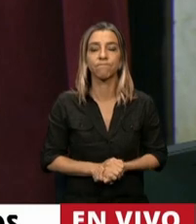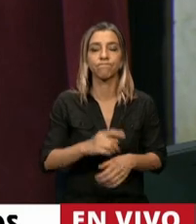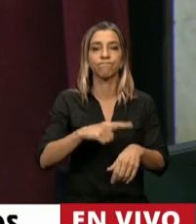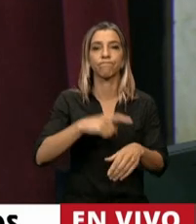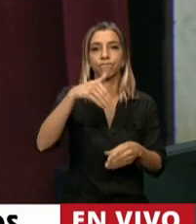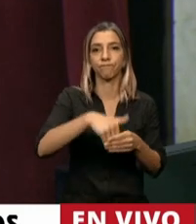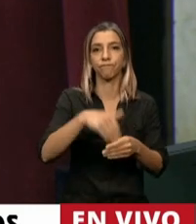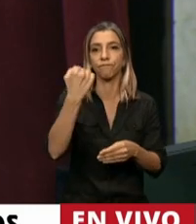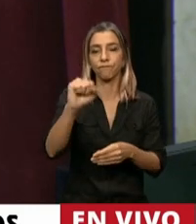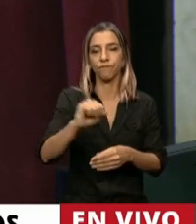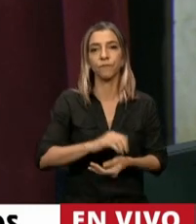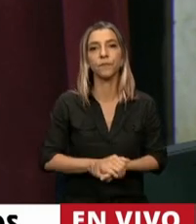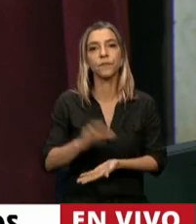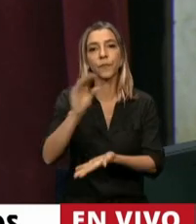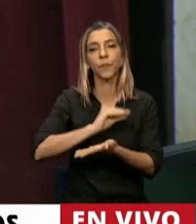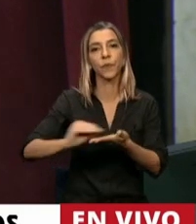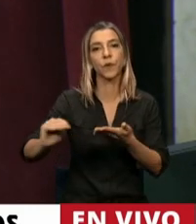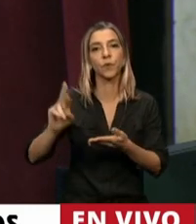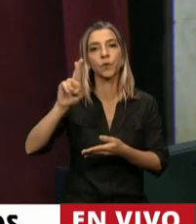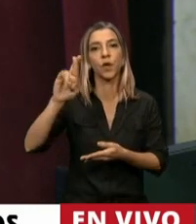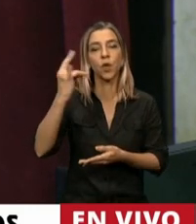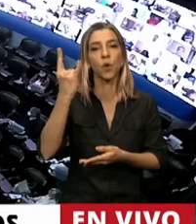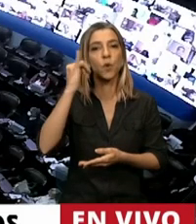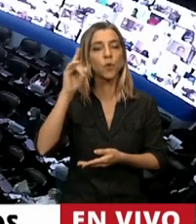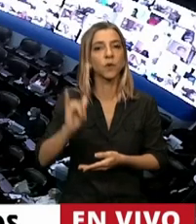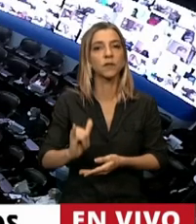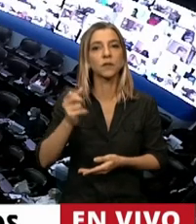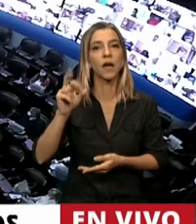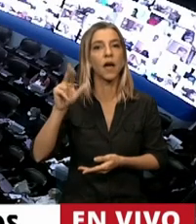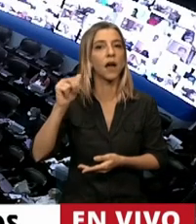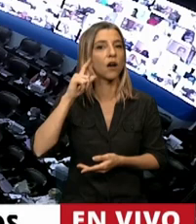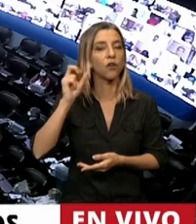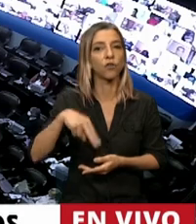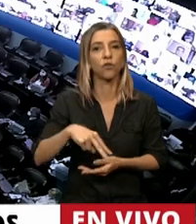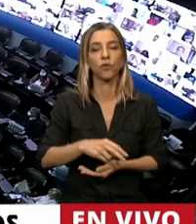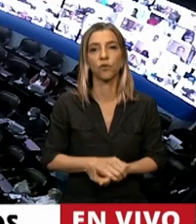Ausente a la hora de votar. Diputado José Ruiz Aragón.